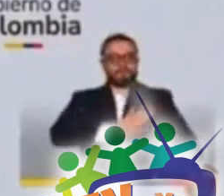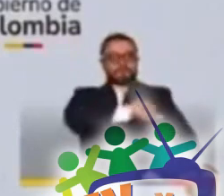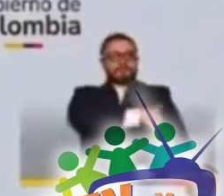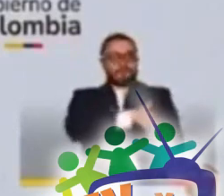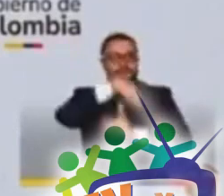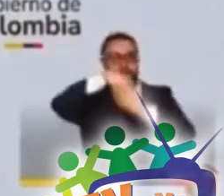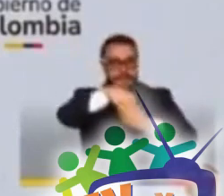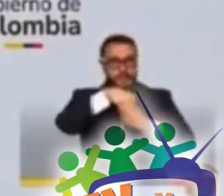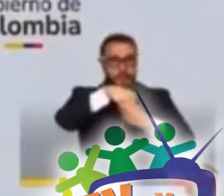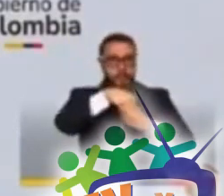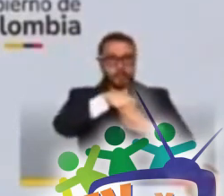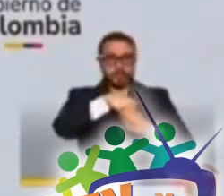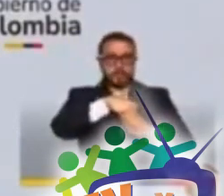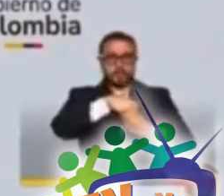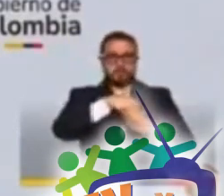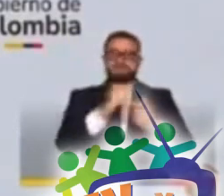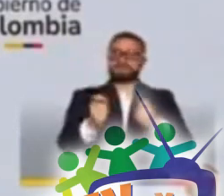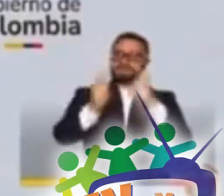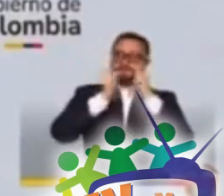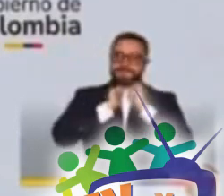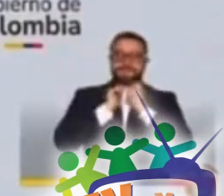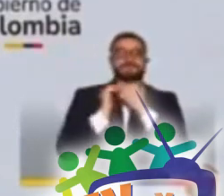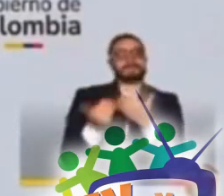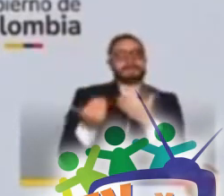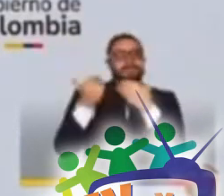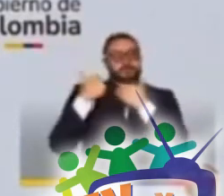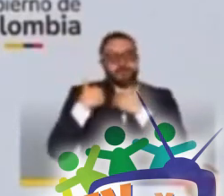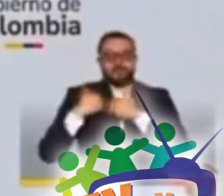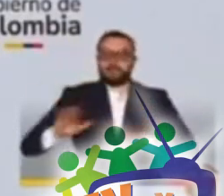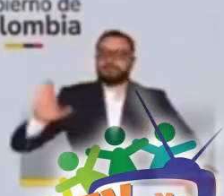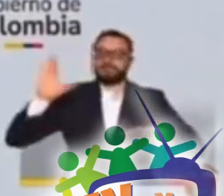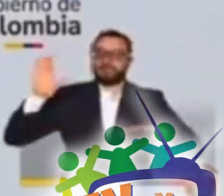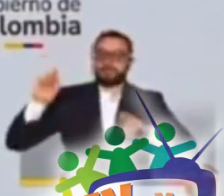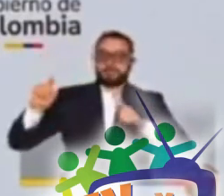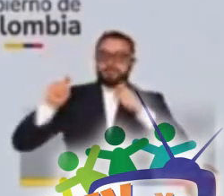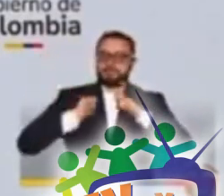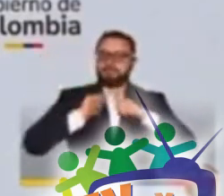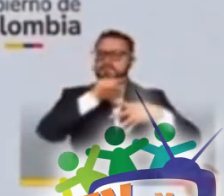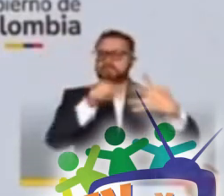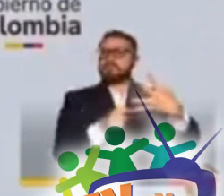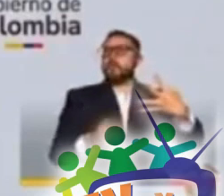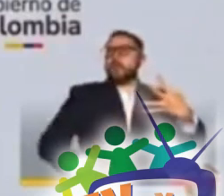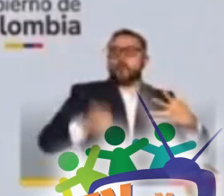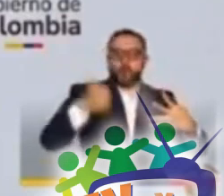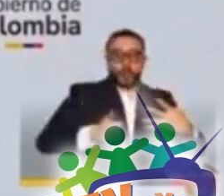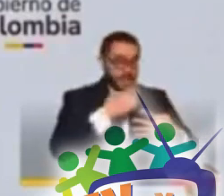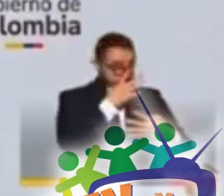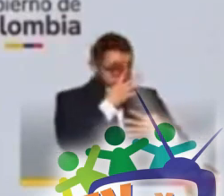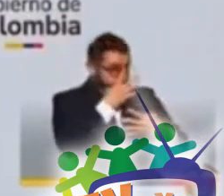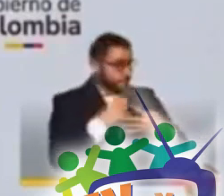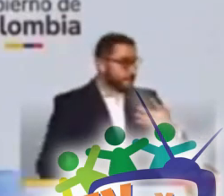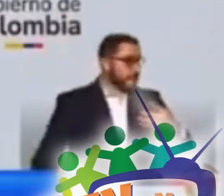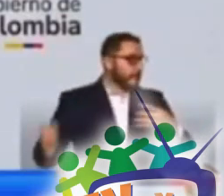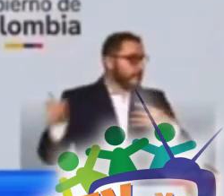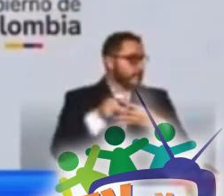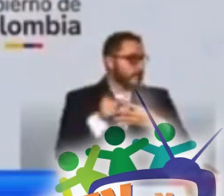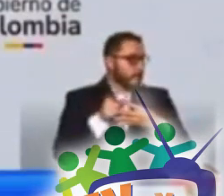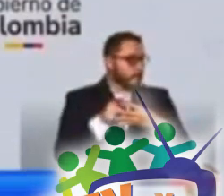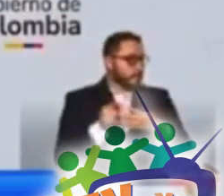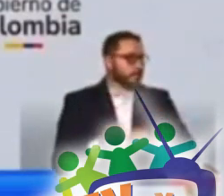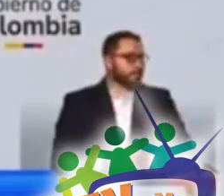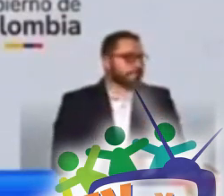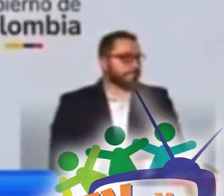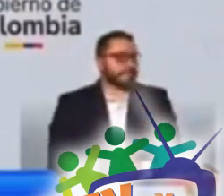Interior una vez asuma la posesión. El primero de ellos,